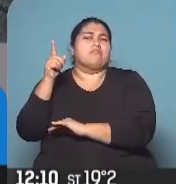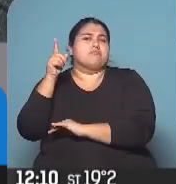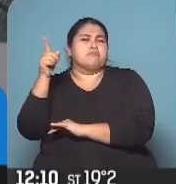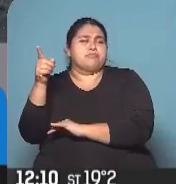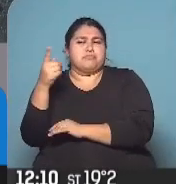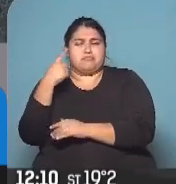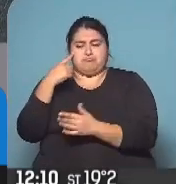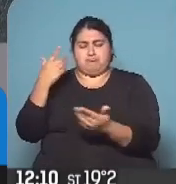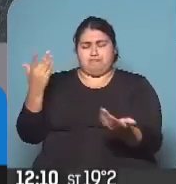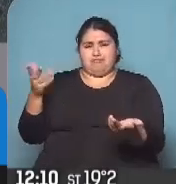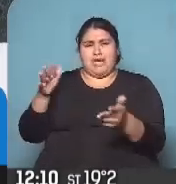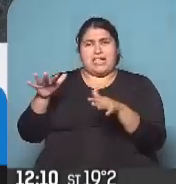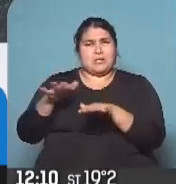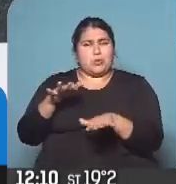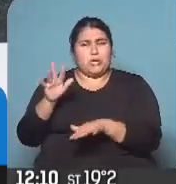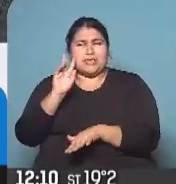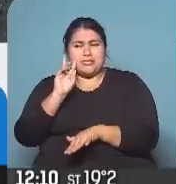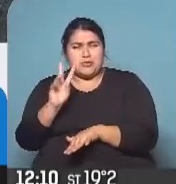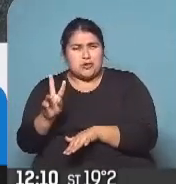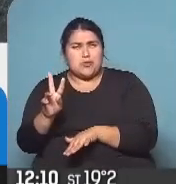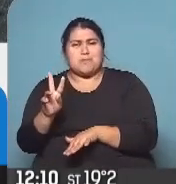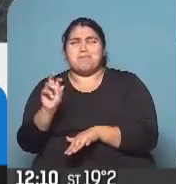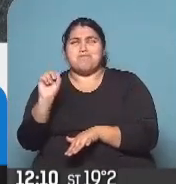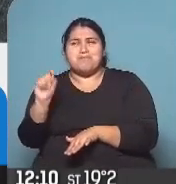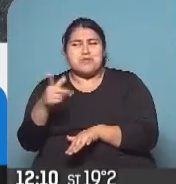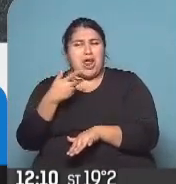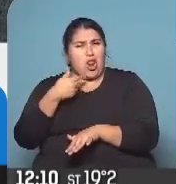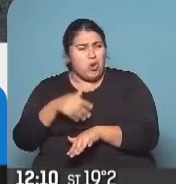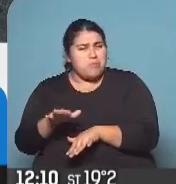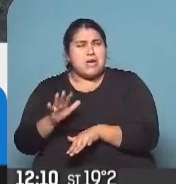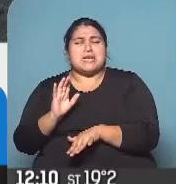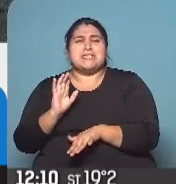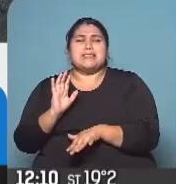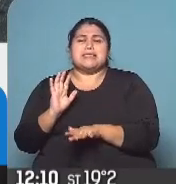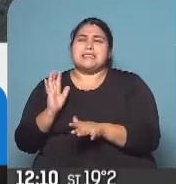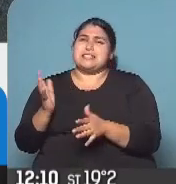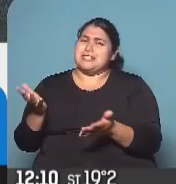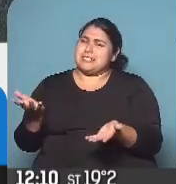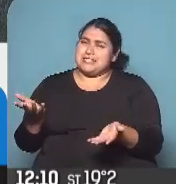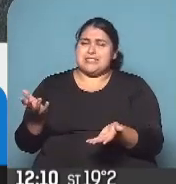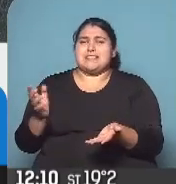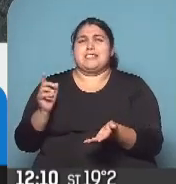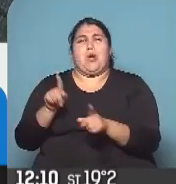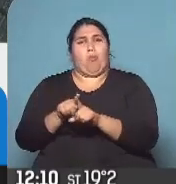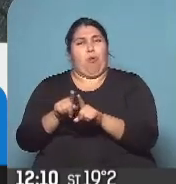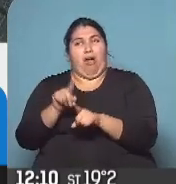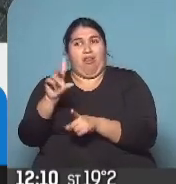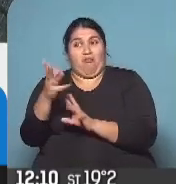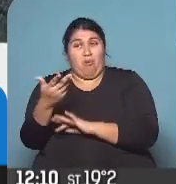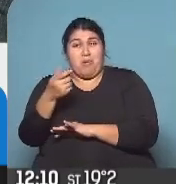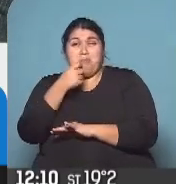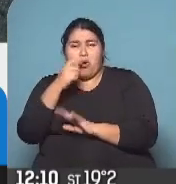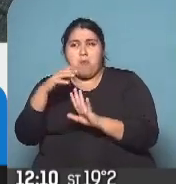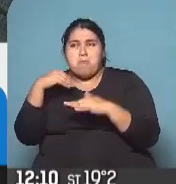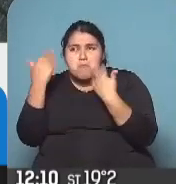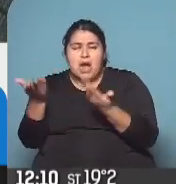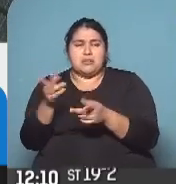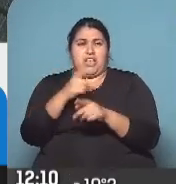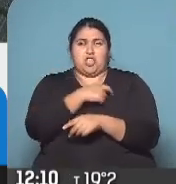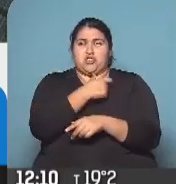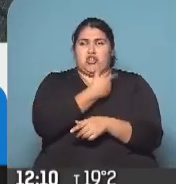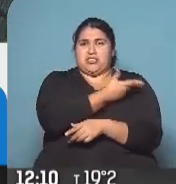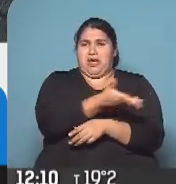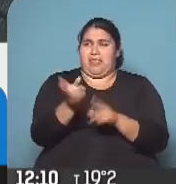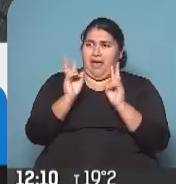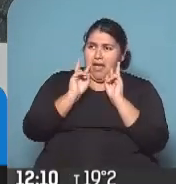situación que no es una situación normal y una situación que, de darse, va a generar muchas más repercusiones sociales que las que se dieron